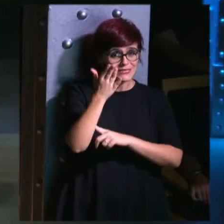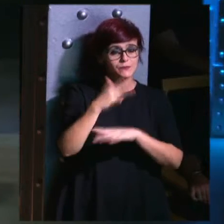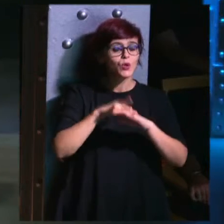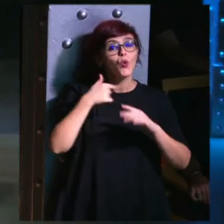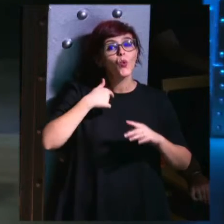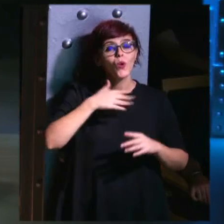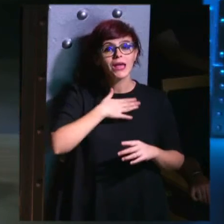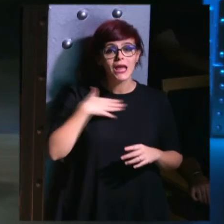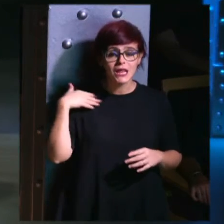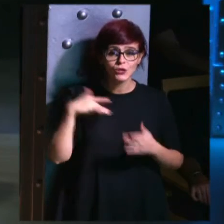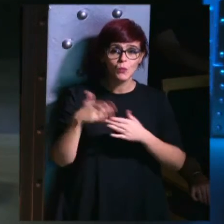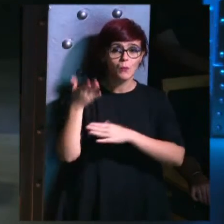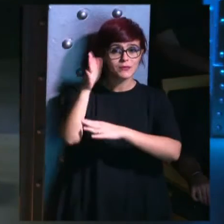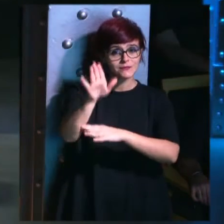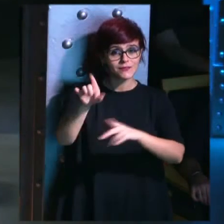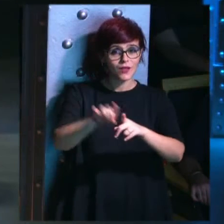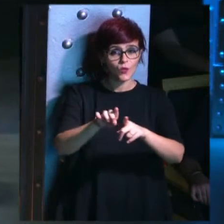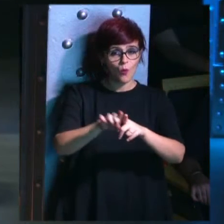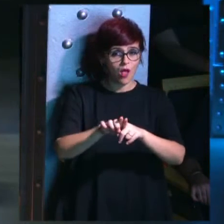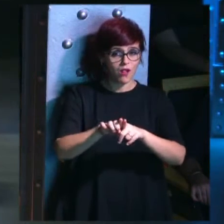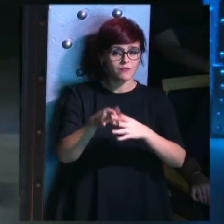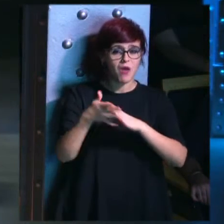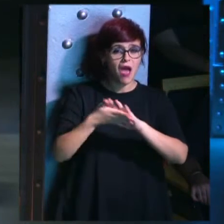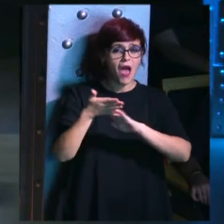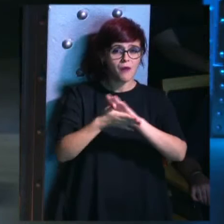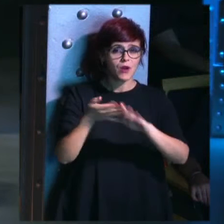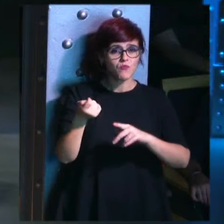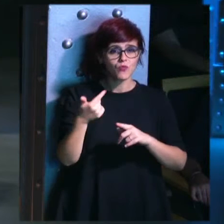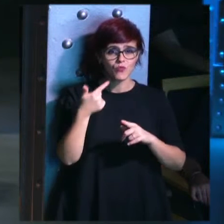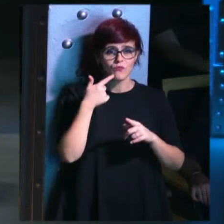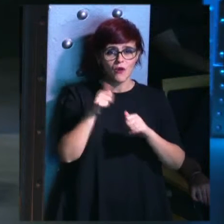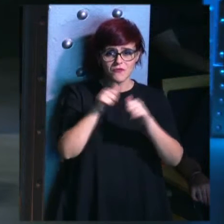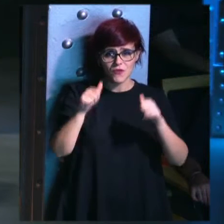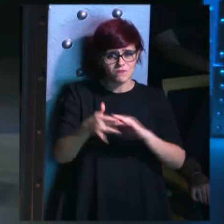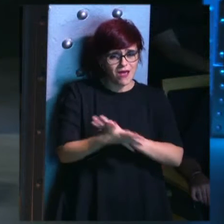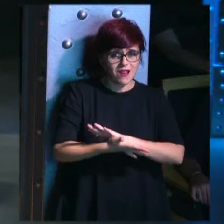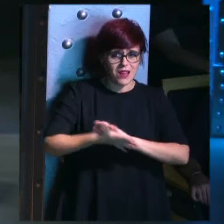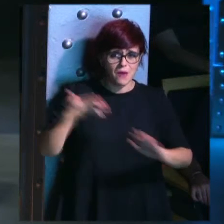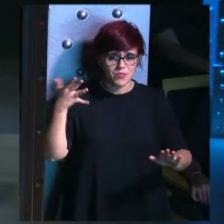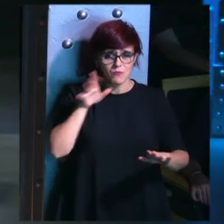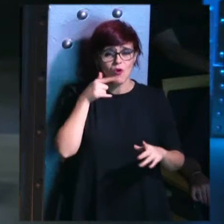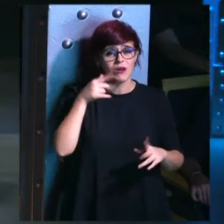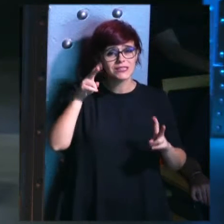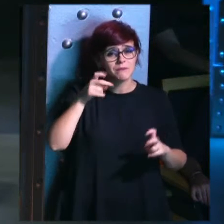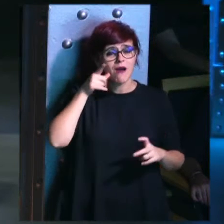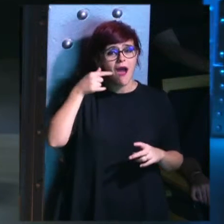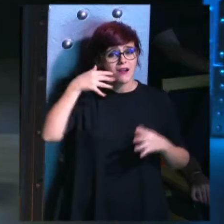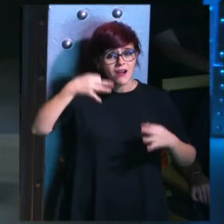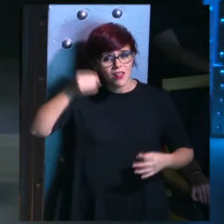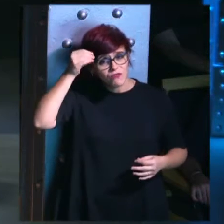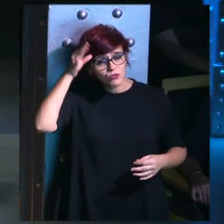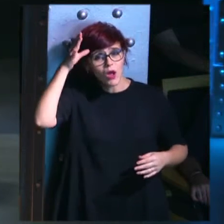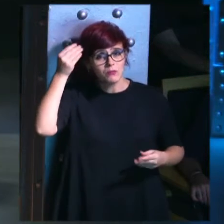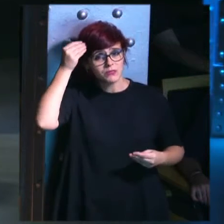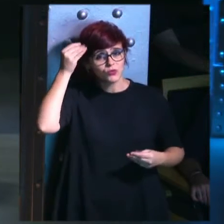quería presentaros un poco y hablar de una manera, evidentemente, pues muy rápida, porque en realidad virtual descubriréis que aquí creo que